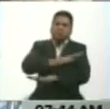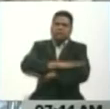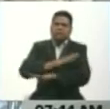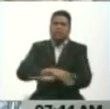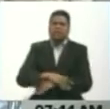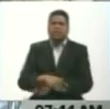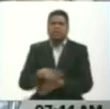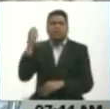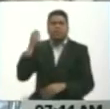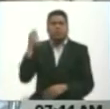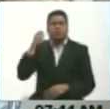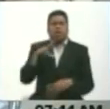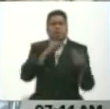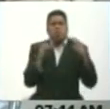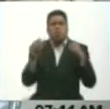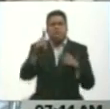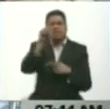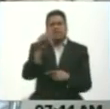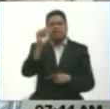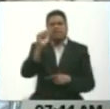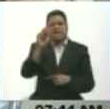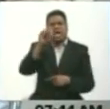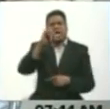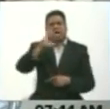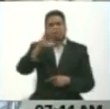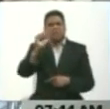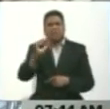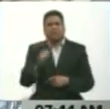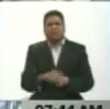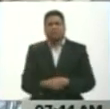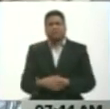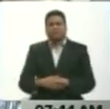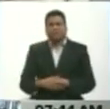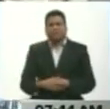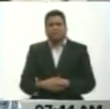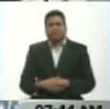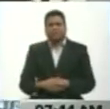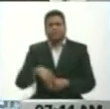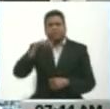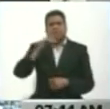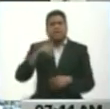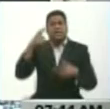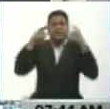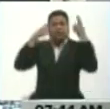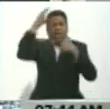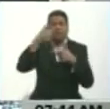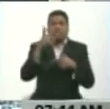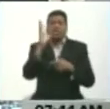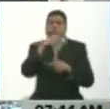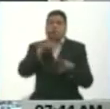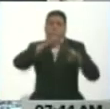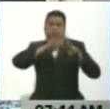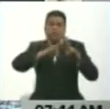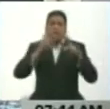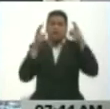diputada Tania Díaz. Recuerden las redes sociales, Chavistas sin Guabineo, la etiqueta Participe, recuerde lo que ocurrió el día de ayer y aparte de las propuestas, cómo hacer